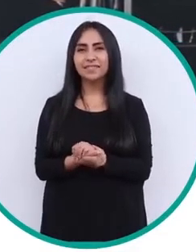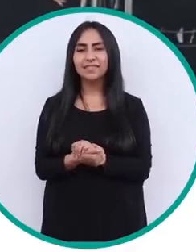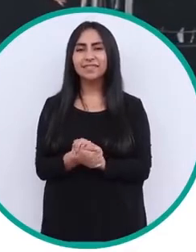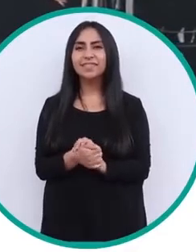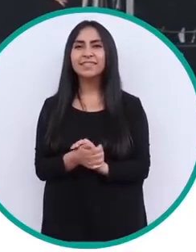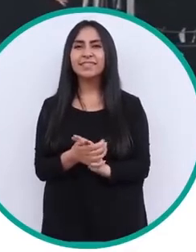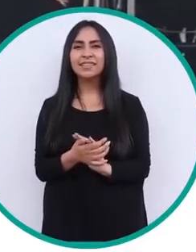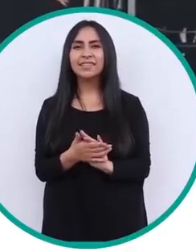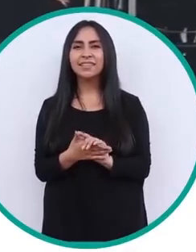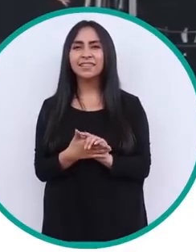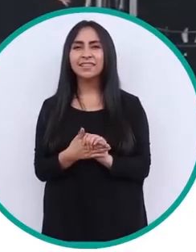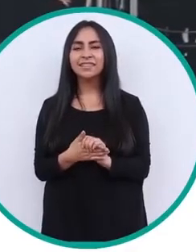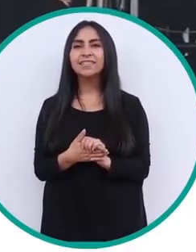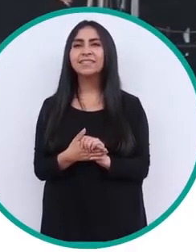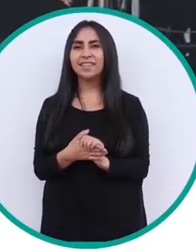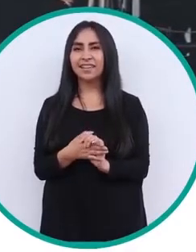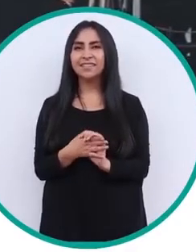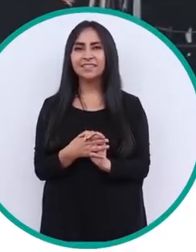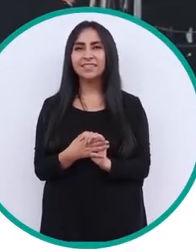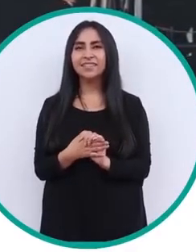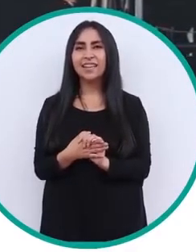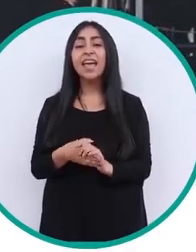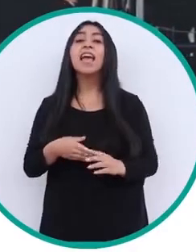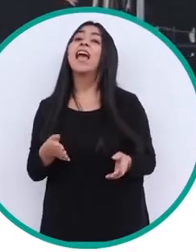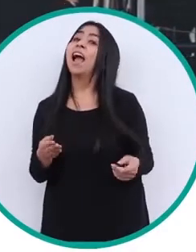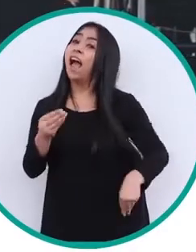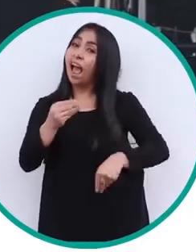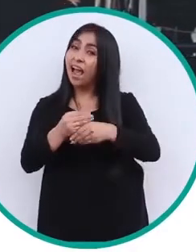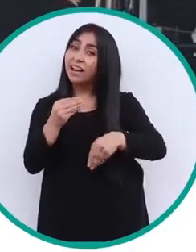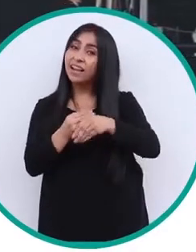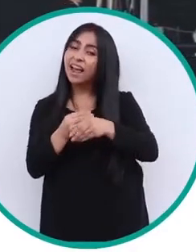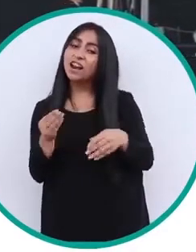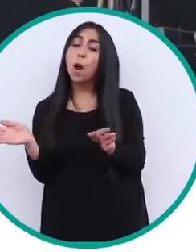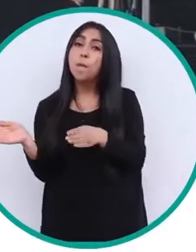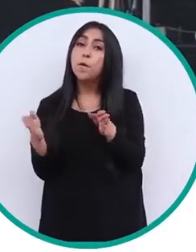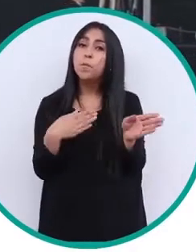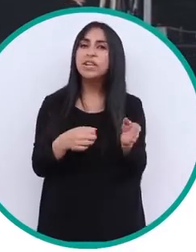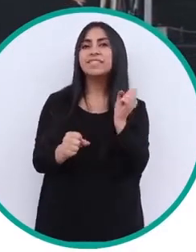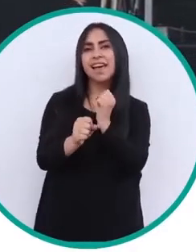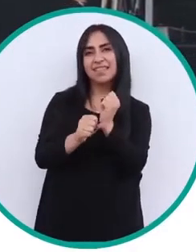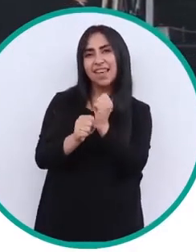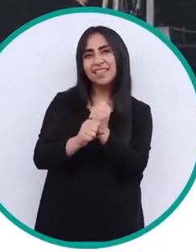y propuesta de trabajo. Elecciones en el Centro de Atención a Población